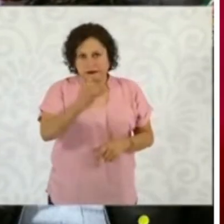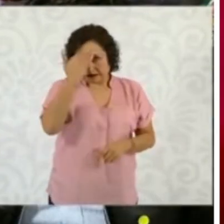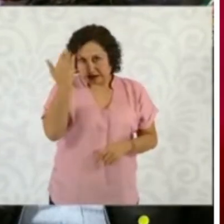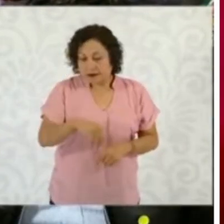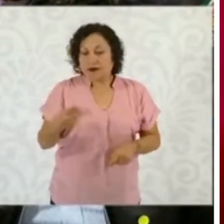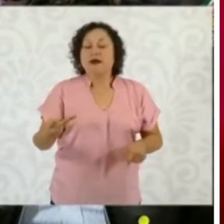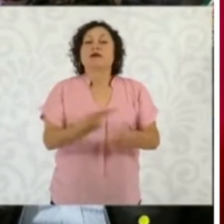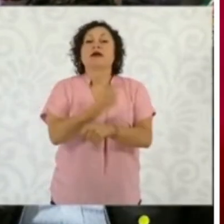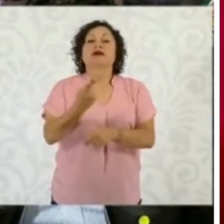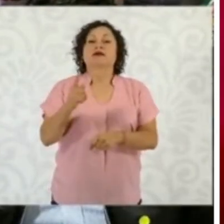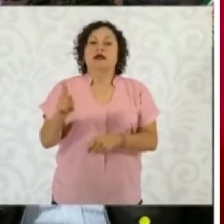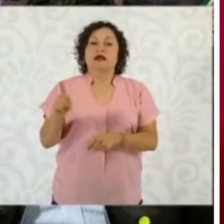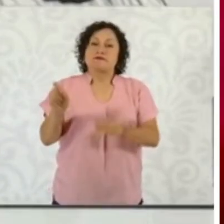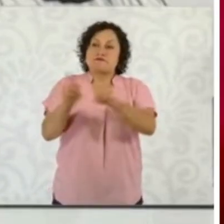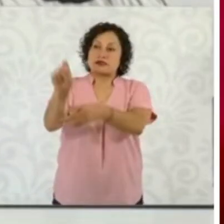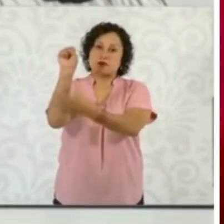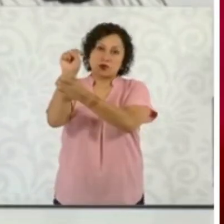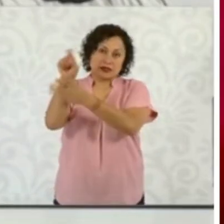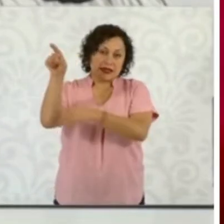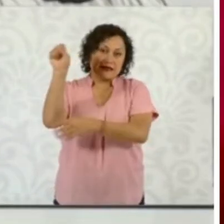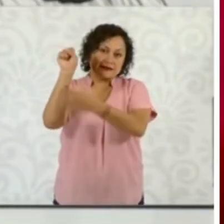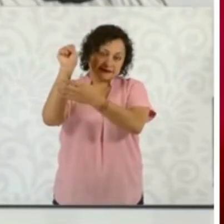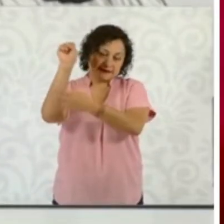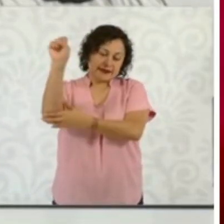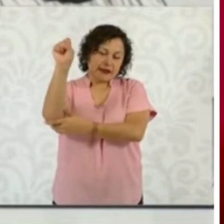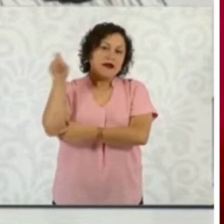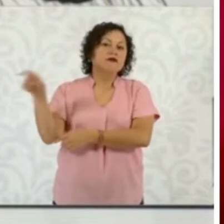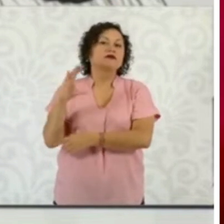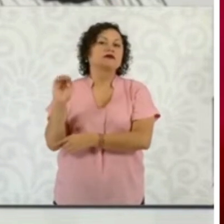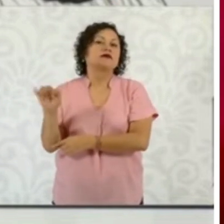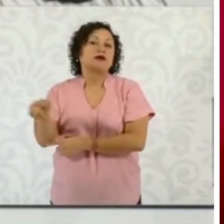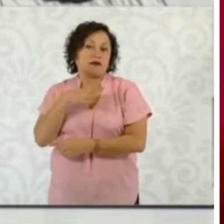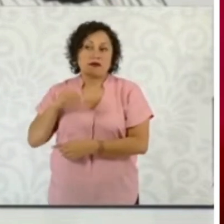que pudieran estar utilizados, no nada más. Hay que ver porque no